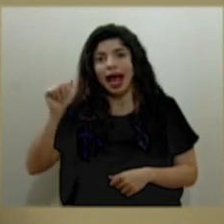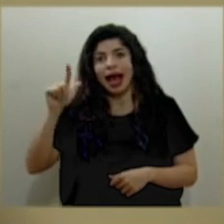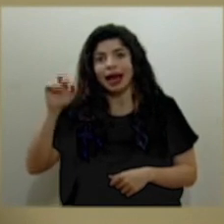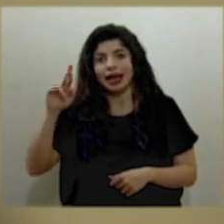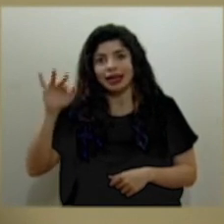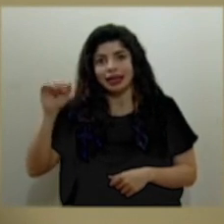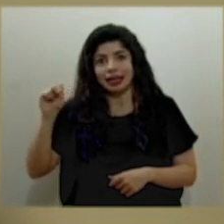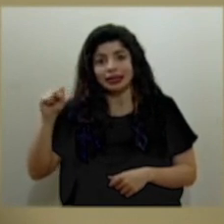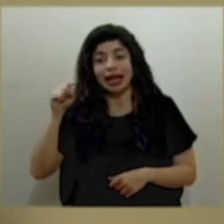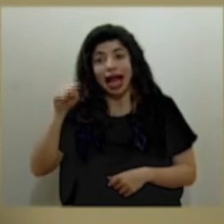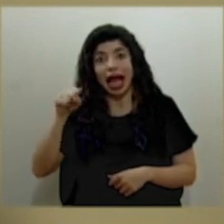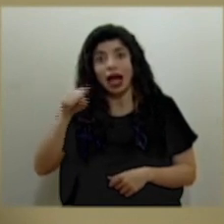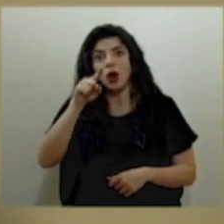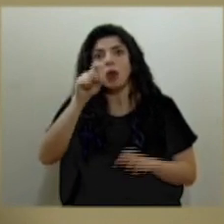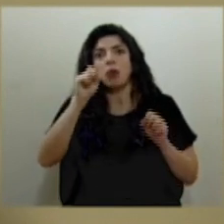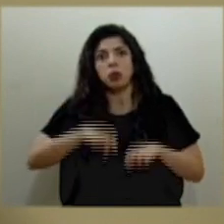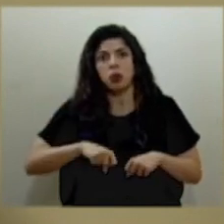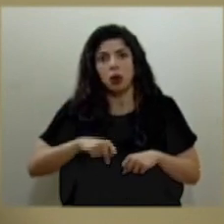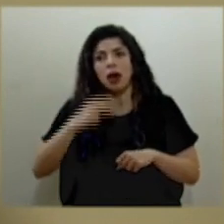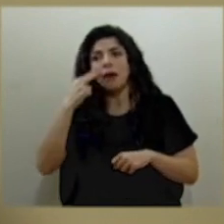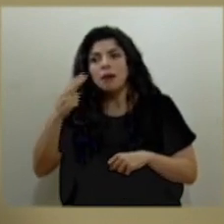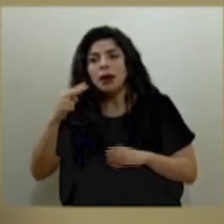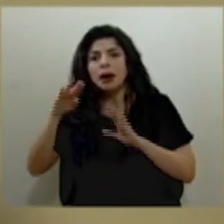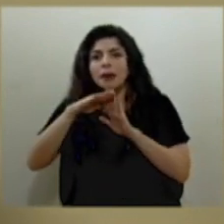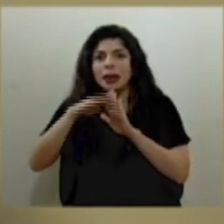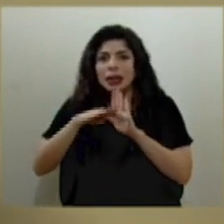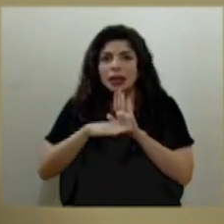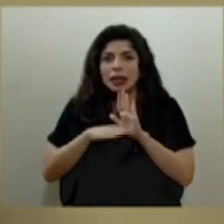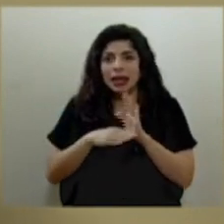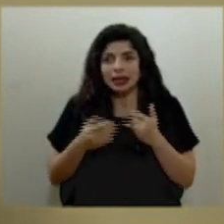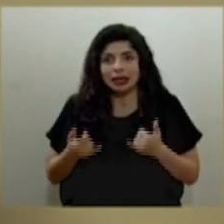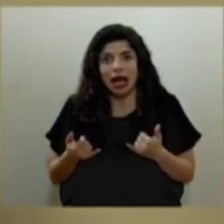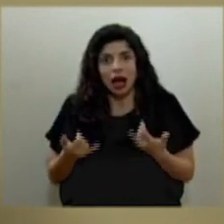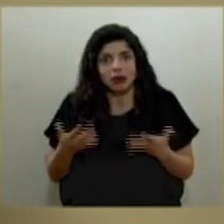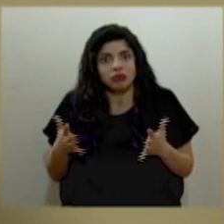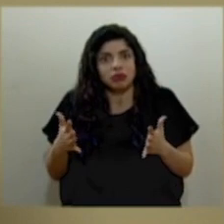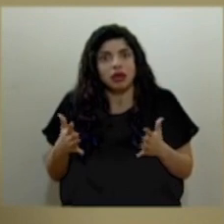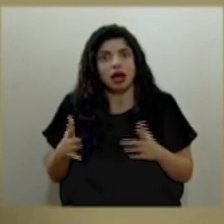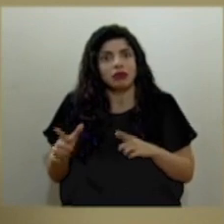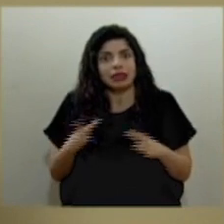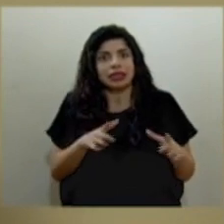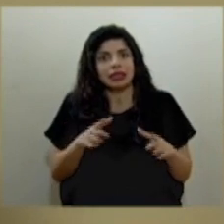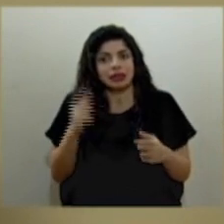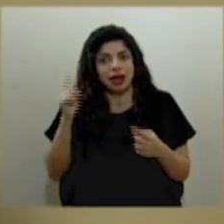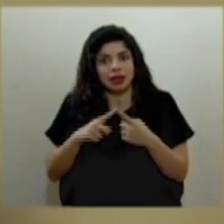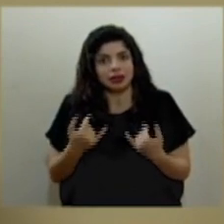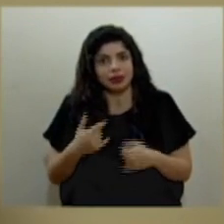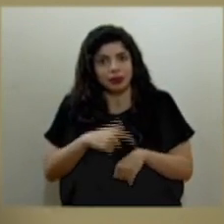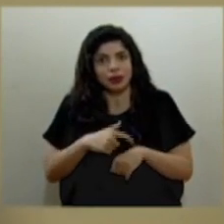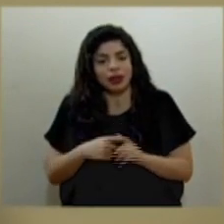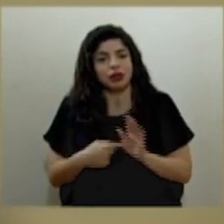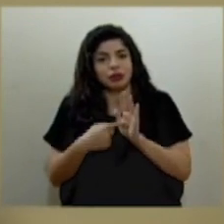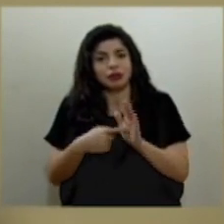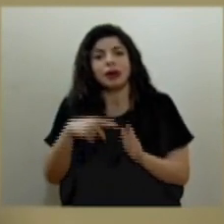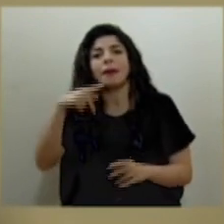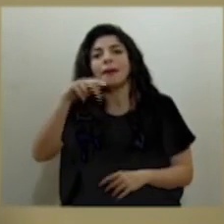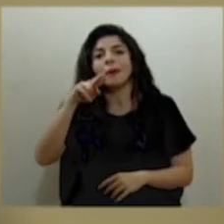presidencia.go.cr/inclinada-alertas. En el sitio usted puede consultar las medidas que ya se encuentran vigentes a la fecha. Le recordamos